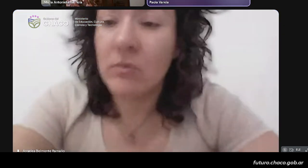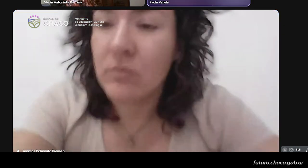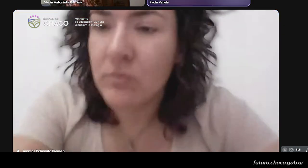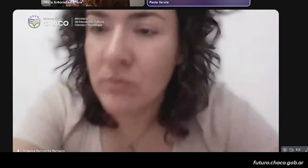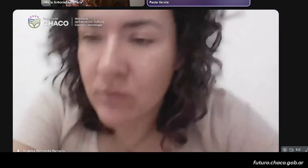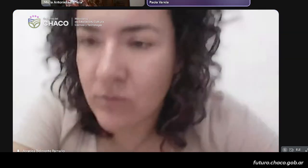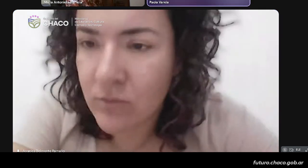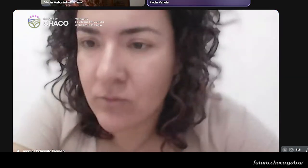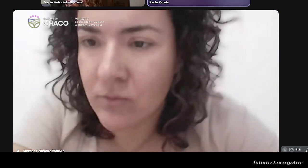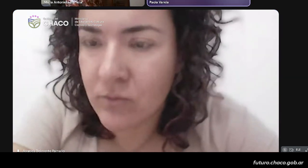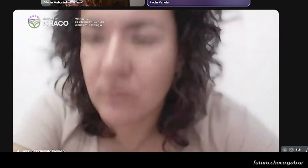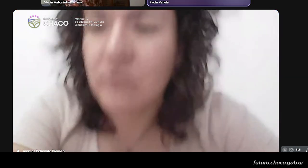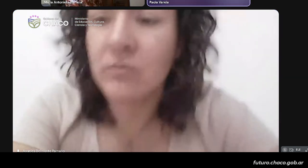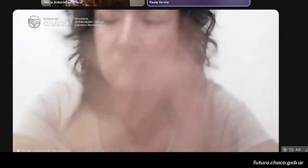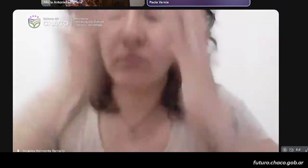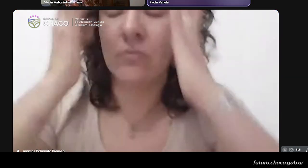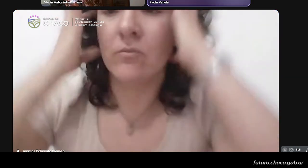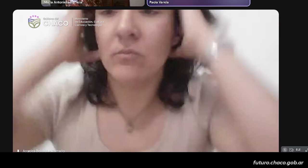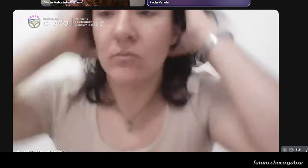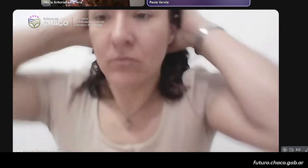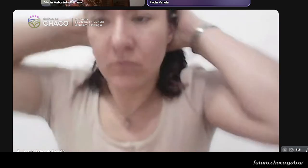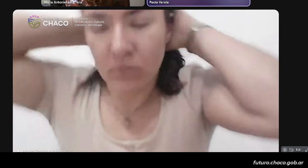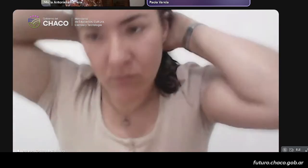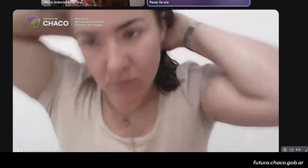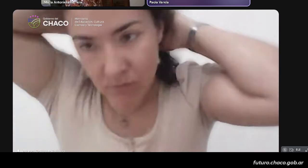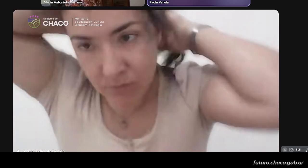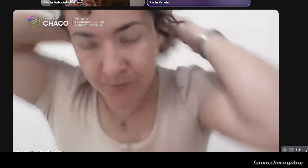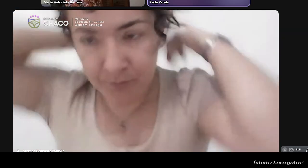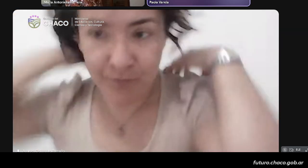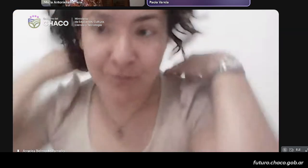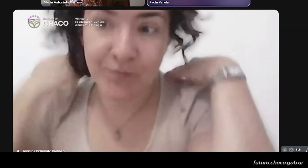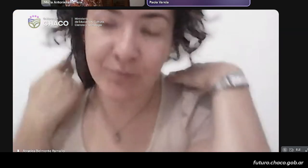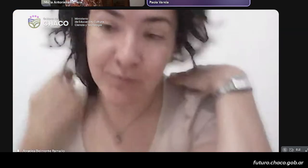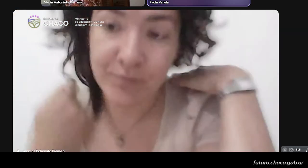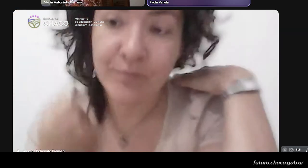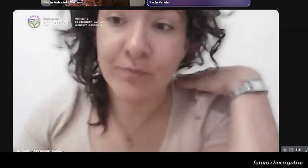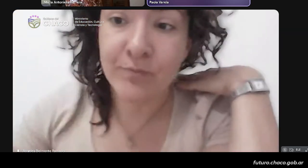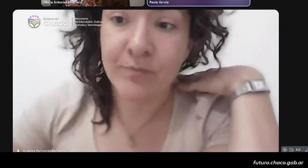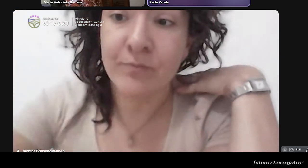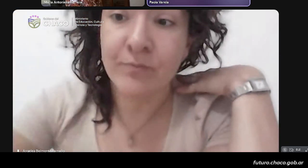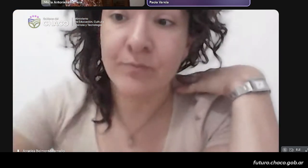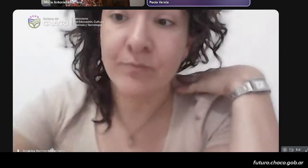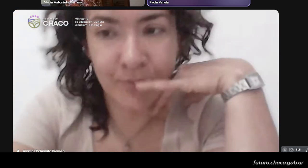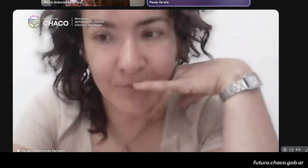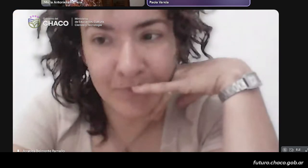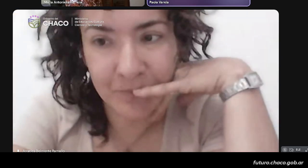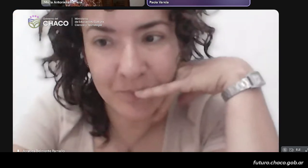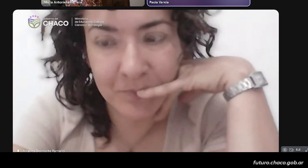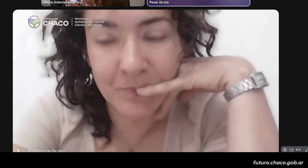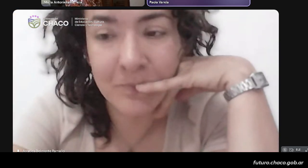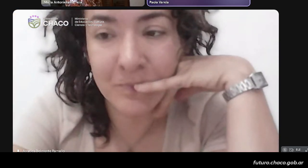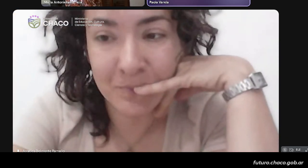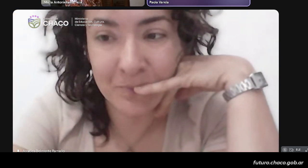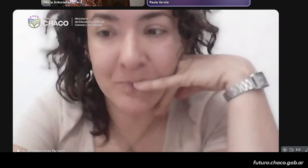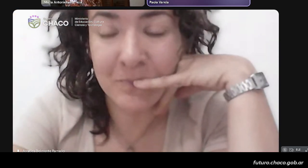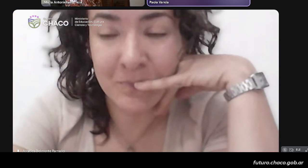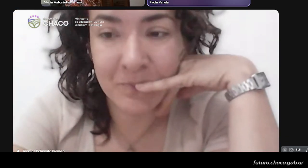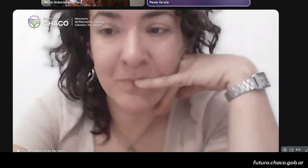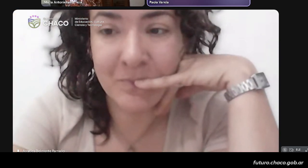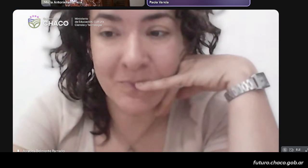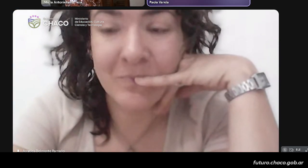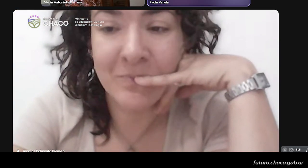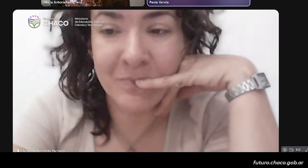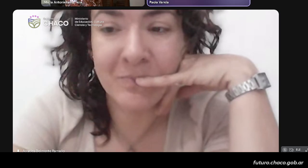Bueno, después preguntaba sobre el video, si lo podemos compartir, pero eso se va a compartir en el aula, enlace al